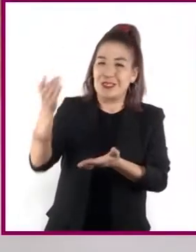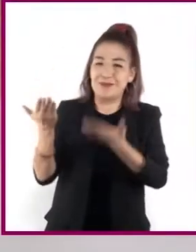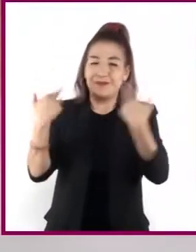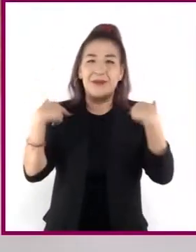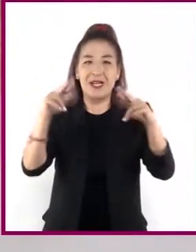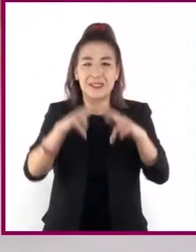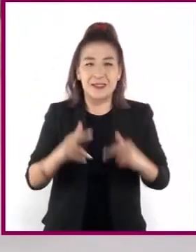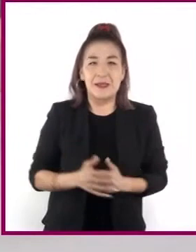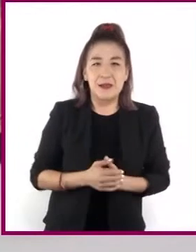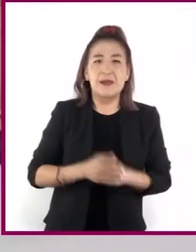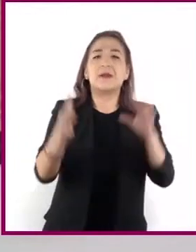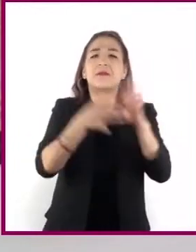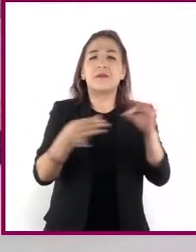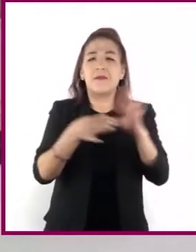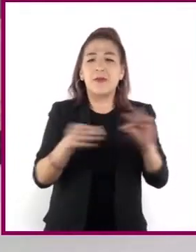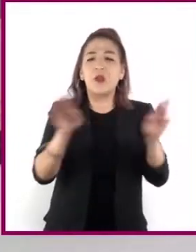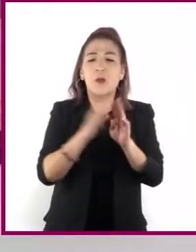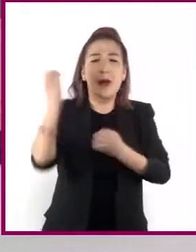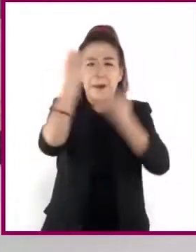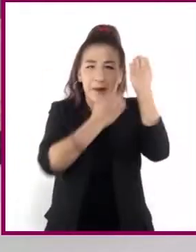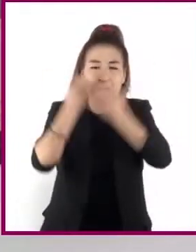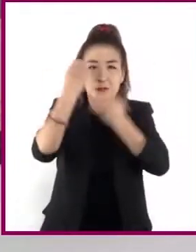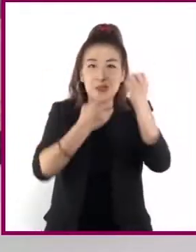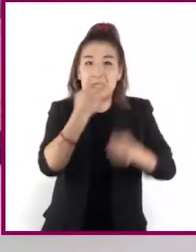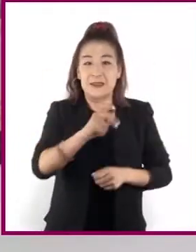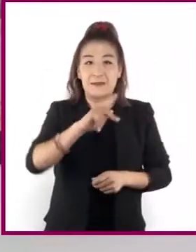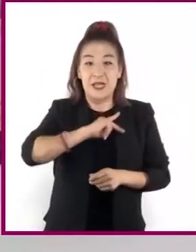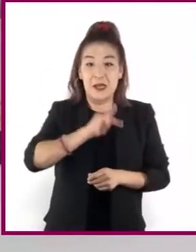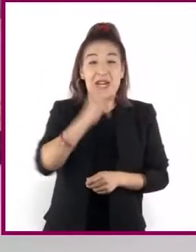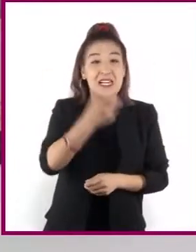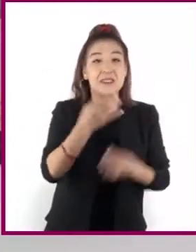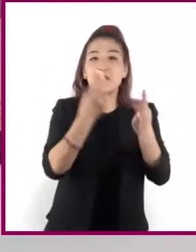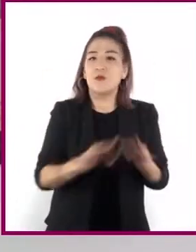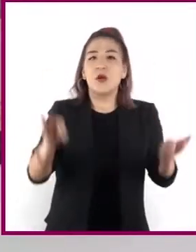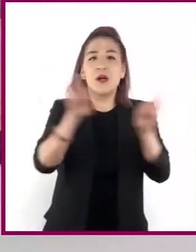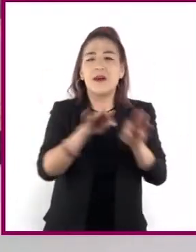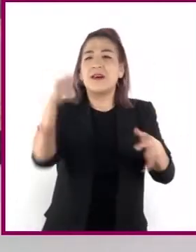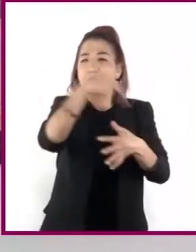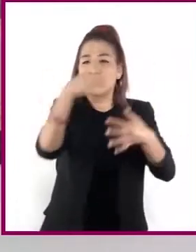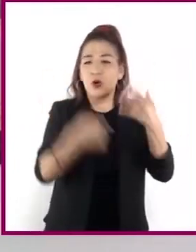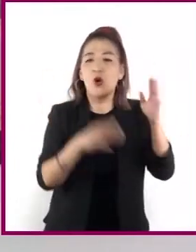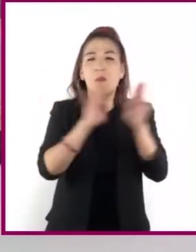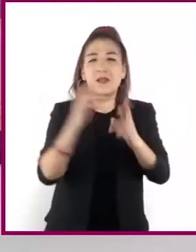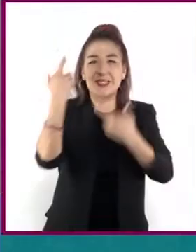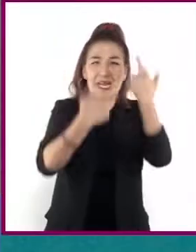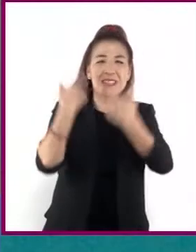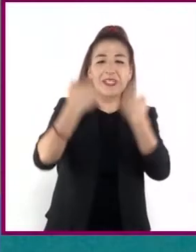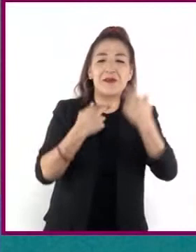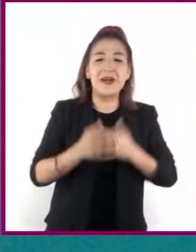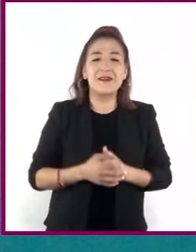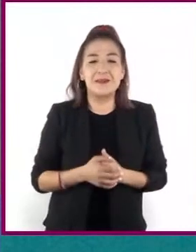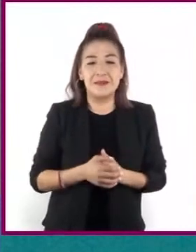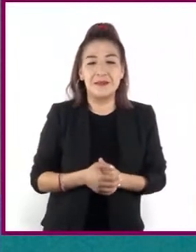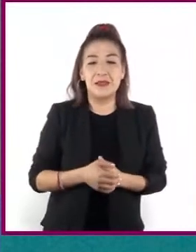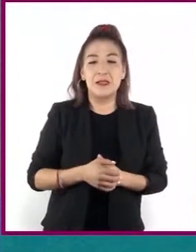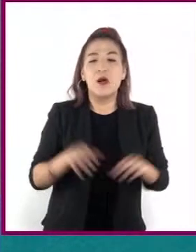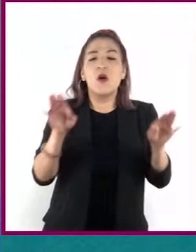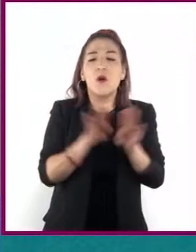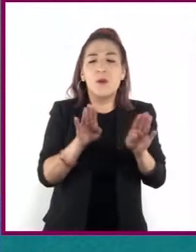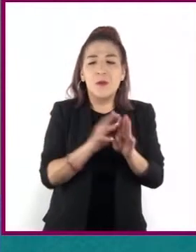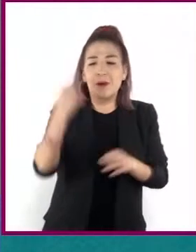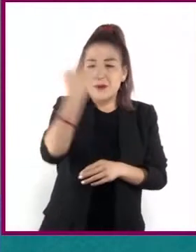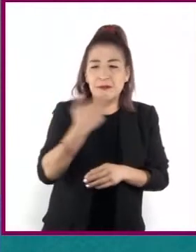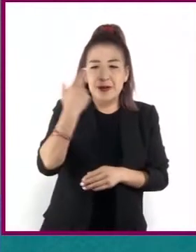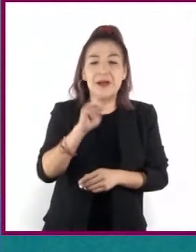profesor. Hablemos de autoevaluación. Esta es un elemento clave en el proceso de evaluación. Autoevaluarse